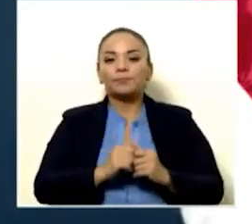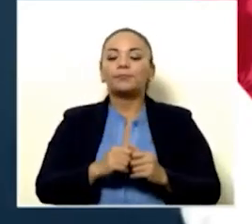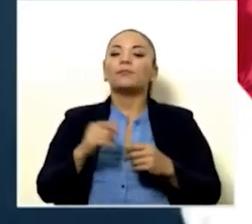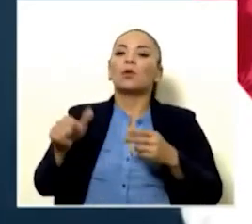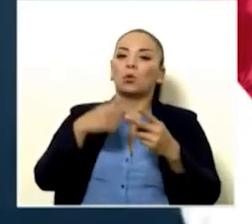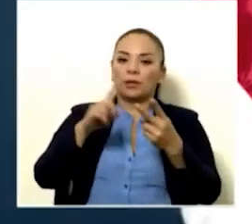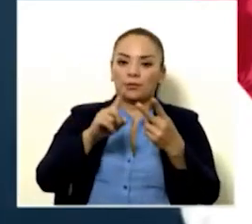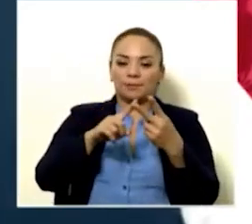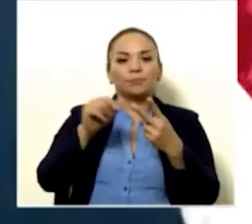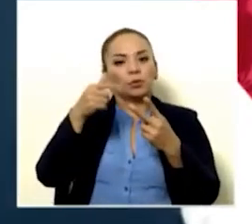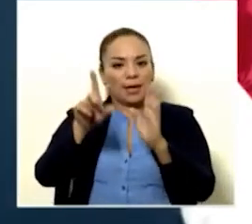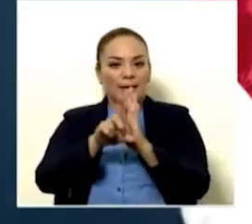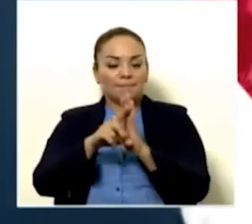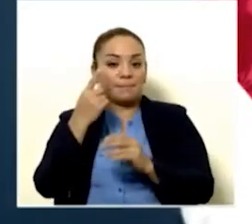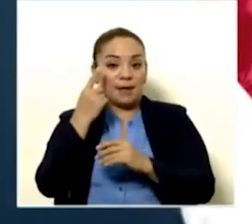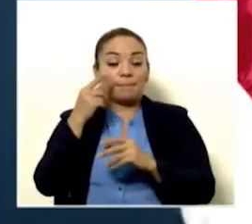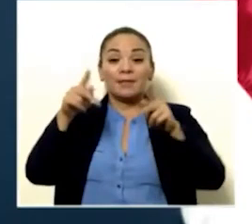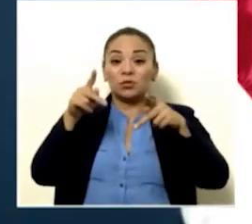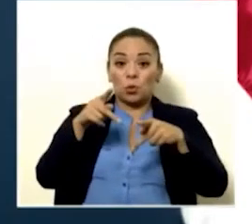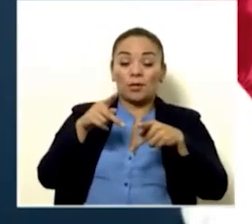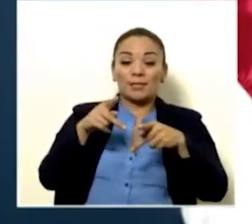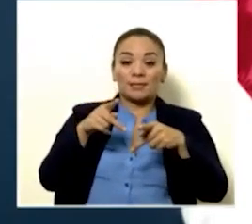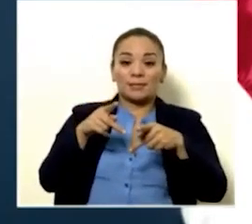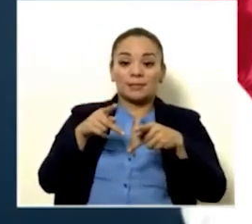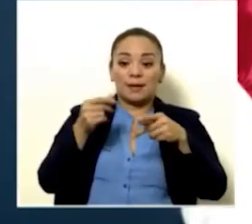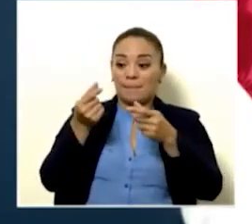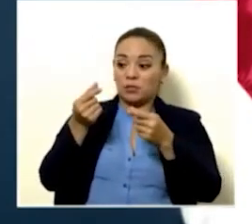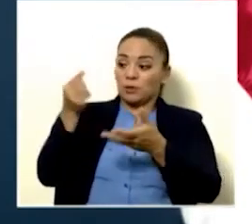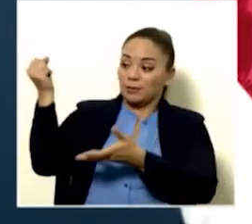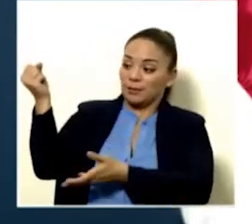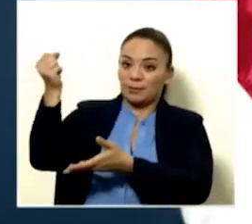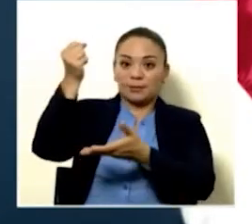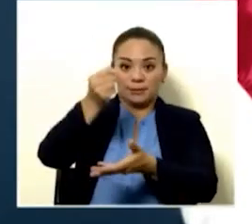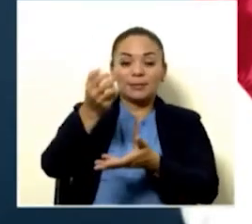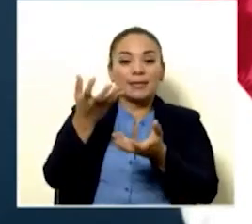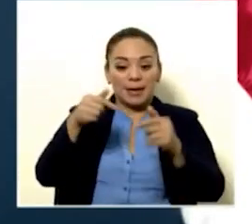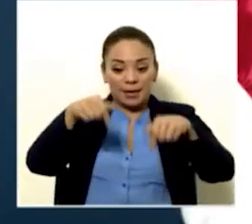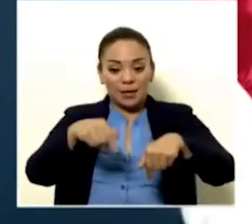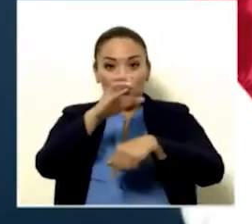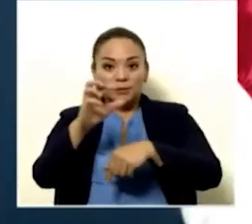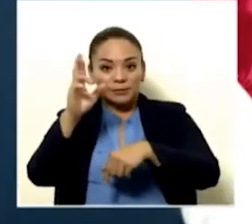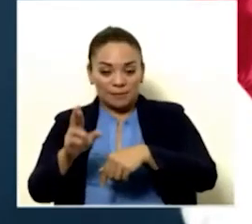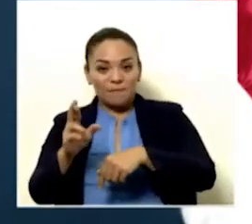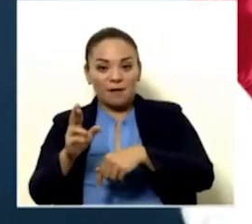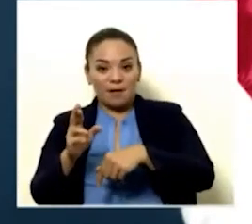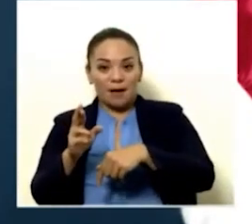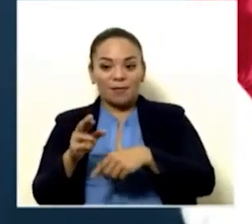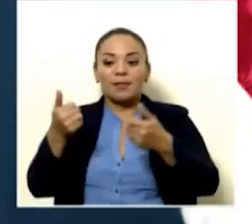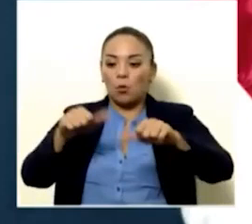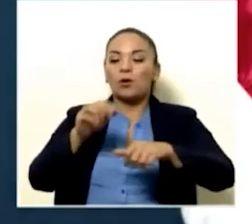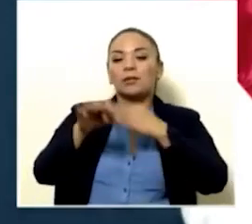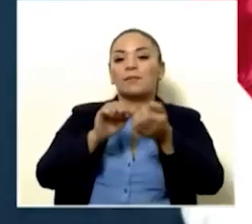hoy inversionistas que están viendo cómo va el tipo de cambio, muy sólido, que están